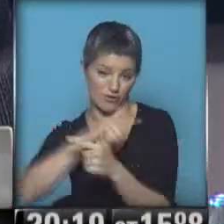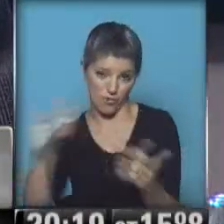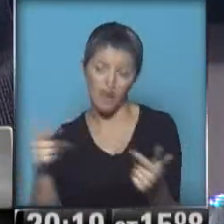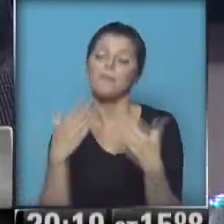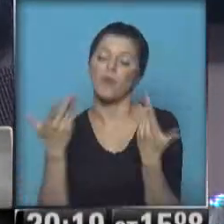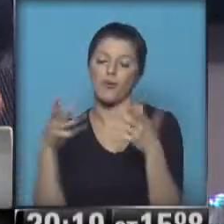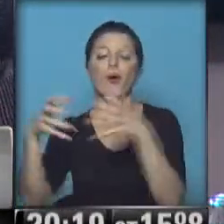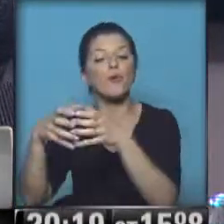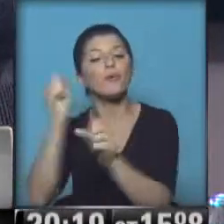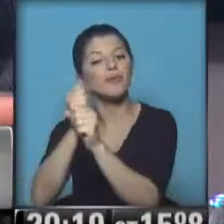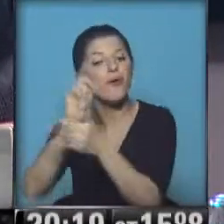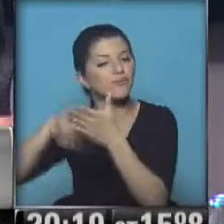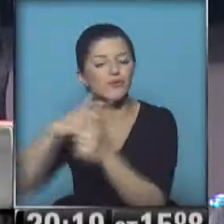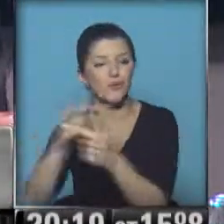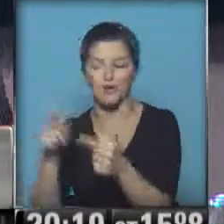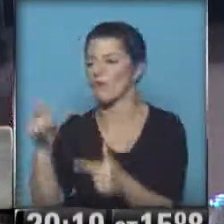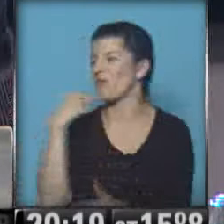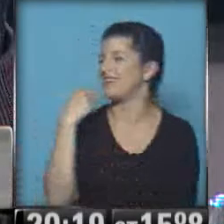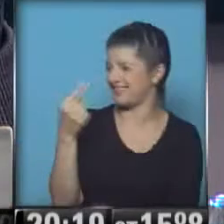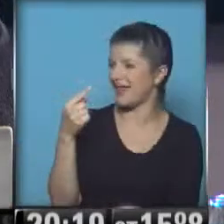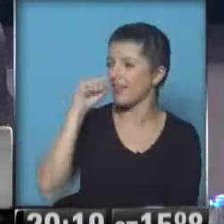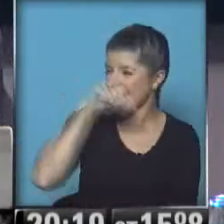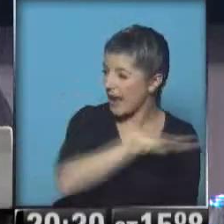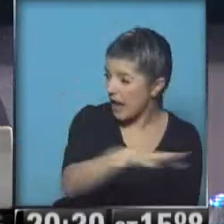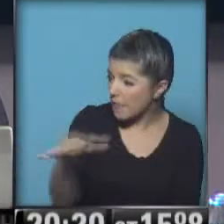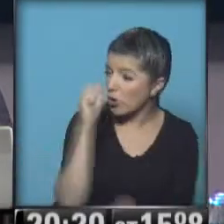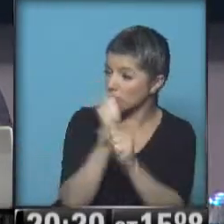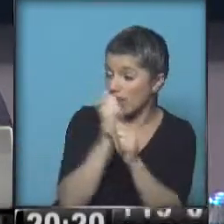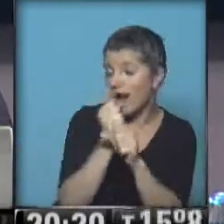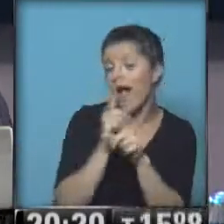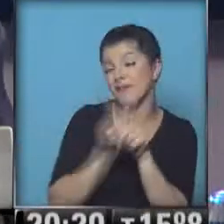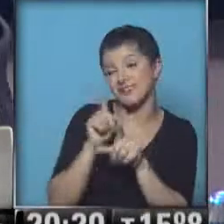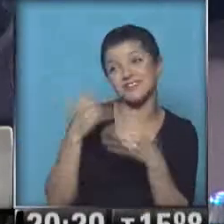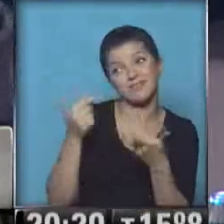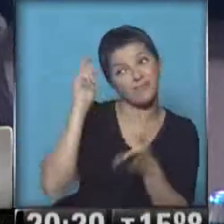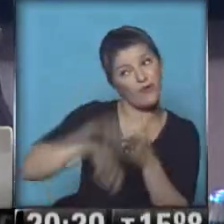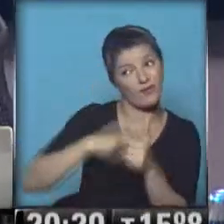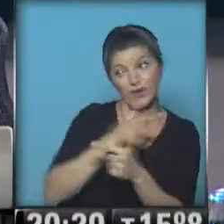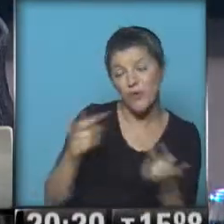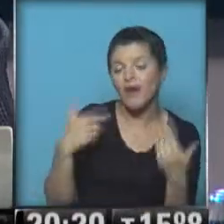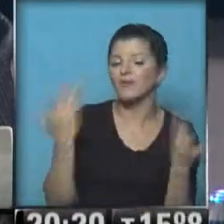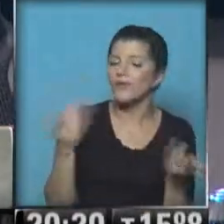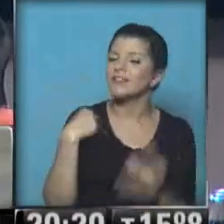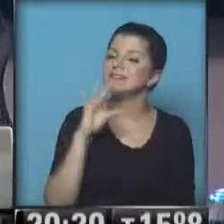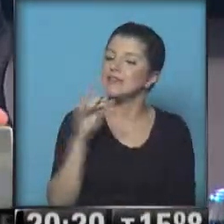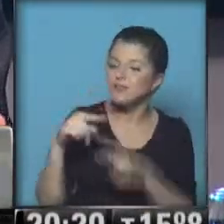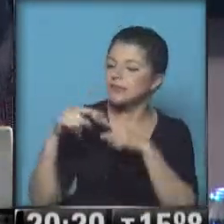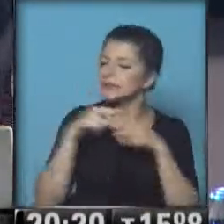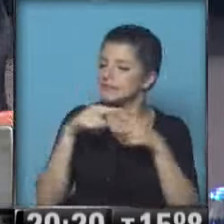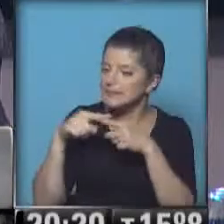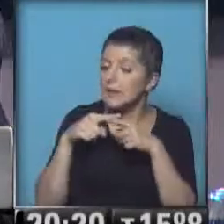trabajadores informales, claro, y cuando vos mencionabas los peones rurales, muchos de ellos están en la informalidad. Entonces es más difícil la negociación,